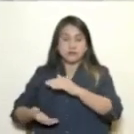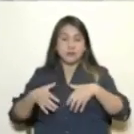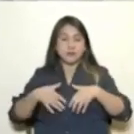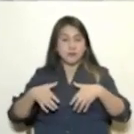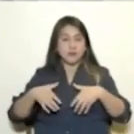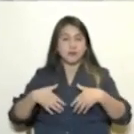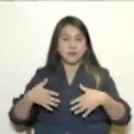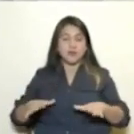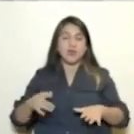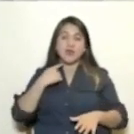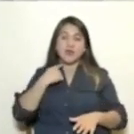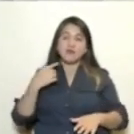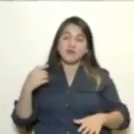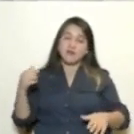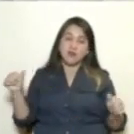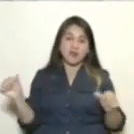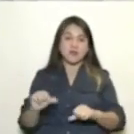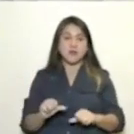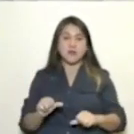fracasado en la prevención.